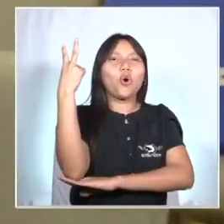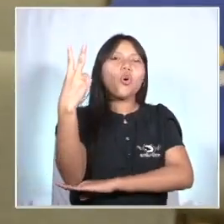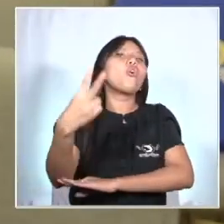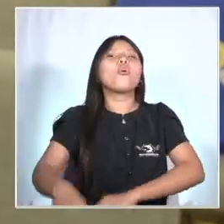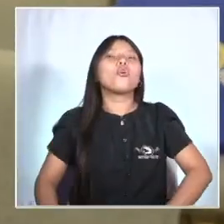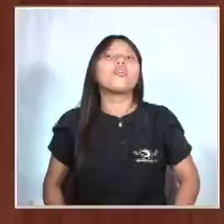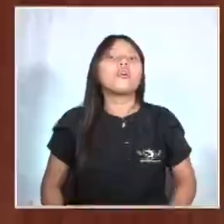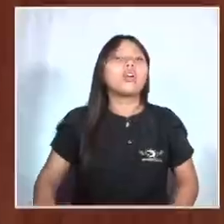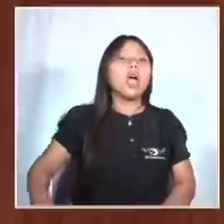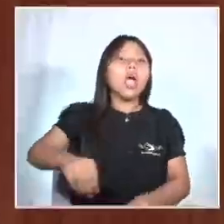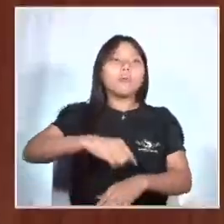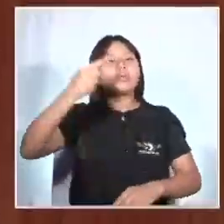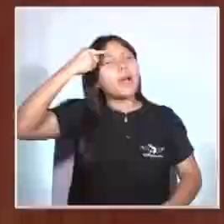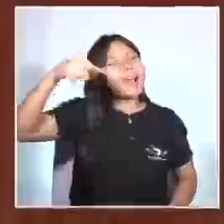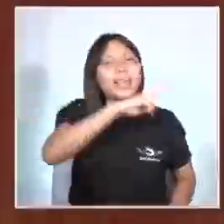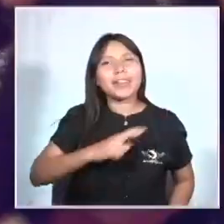posicionada para reinar.